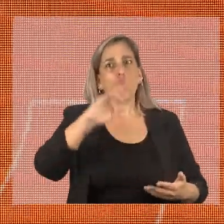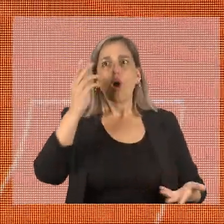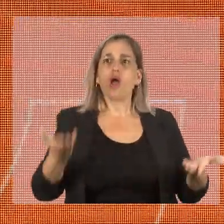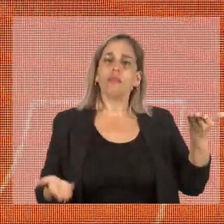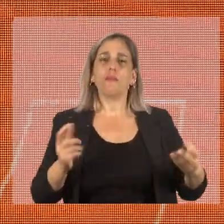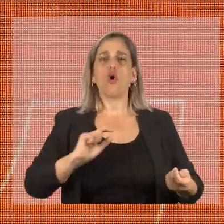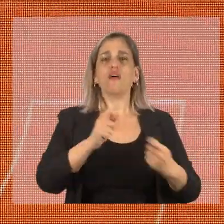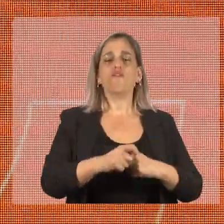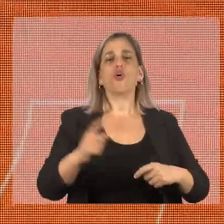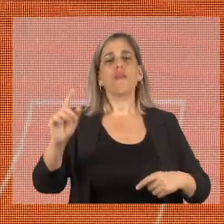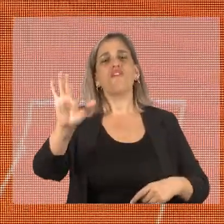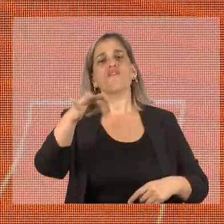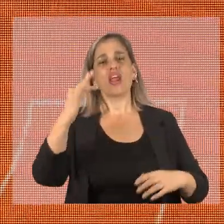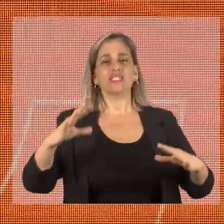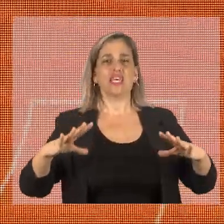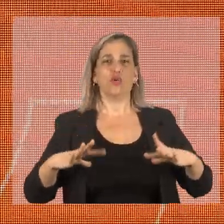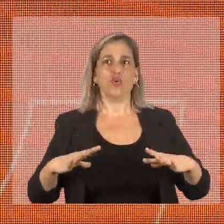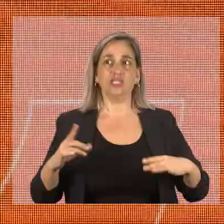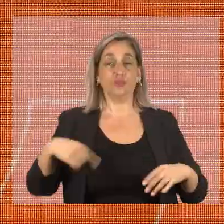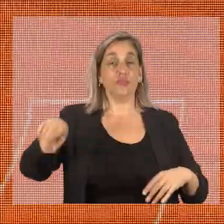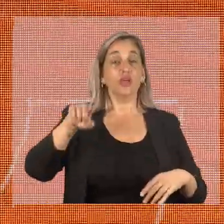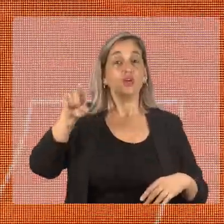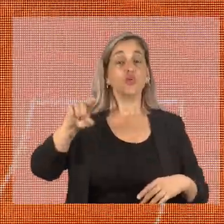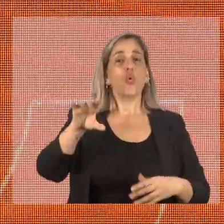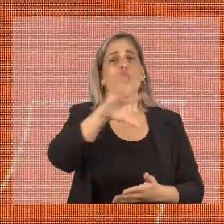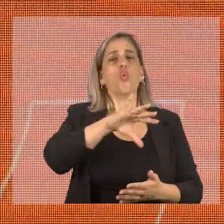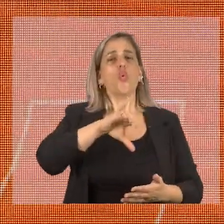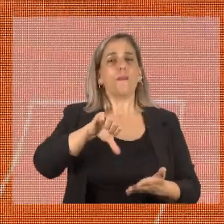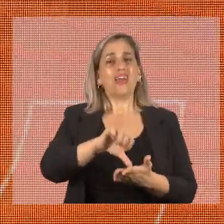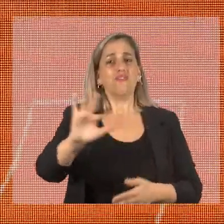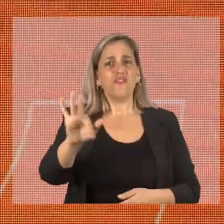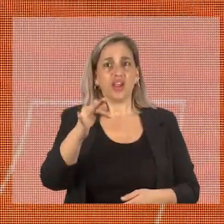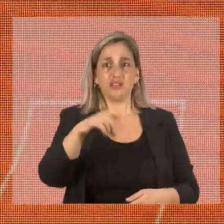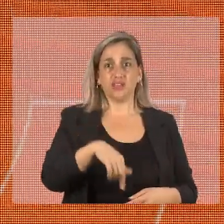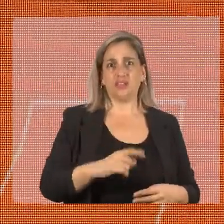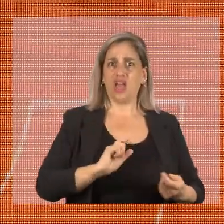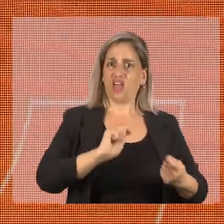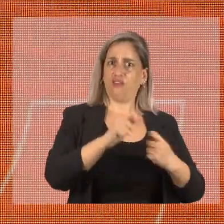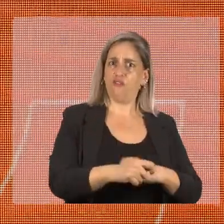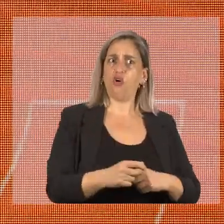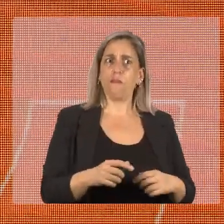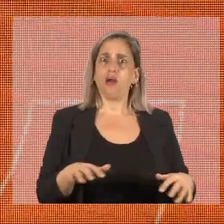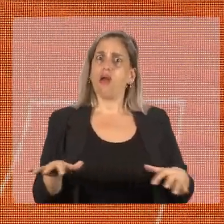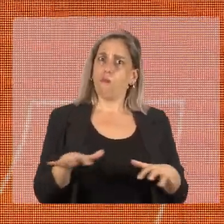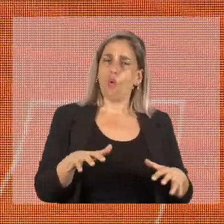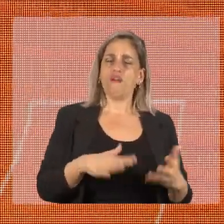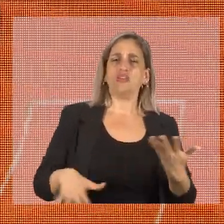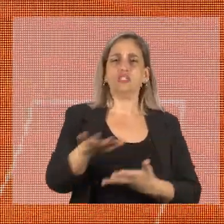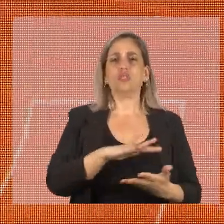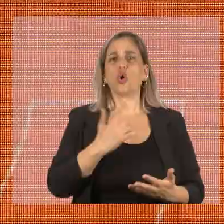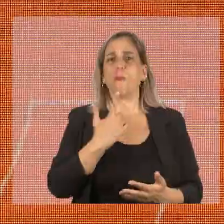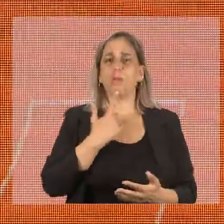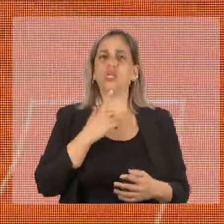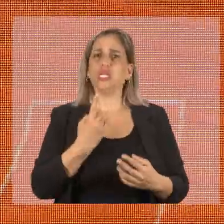por ejemplo, con la reforma de la Seguridad Social en Francia. En todas estas reformas que sacuden el status quo,